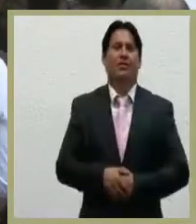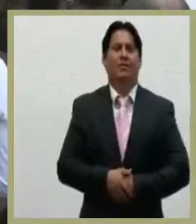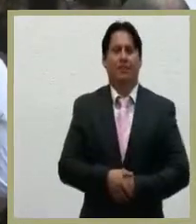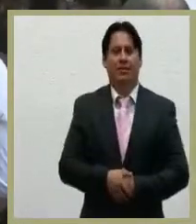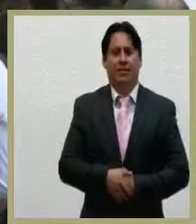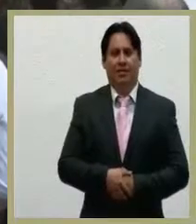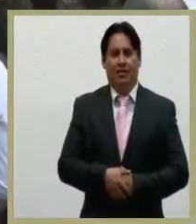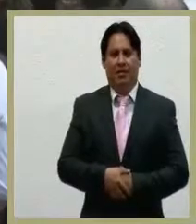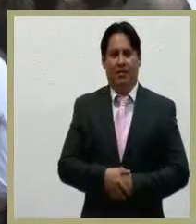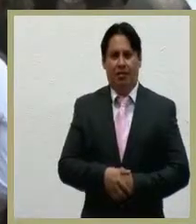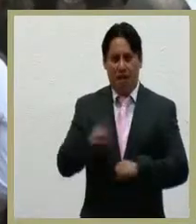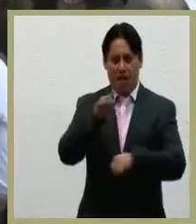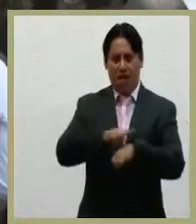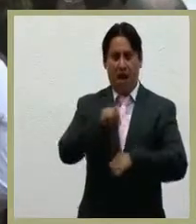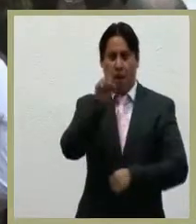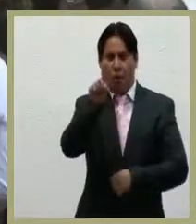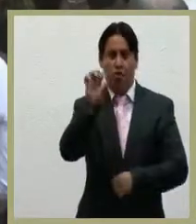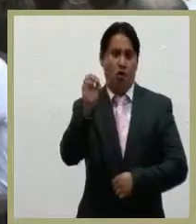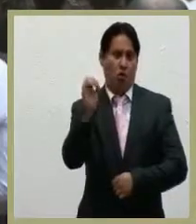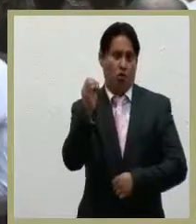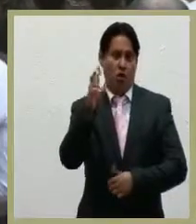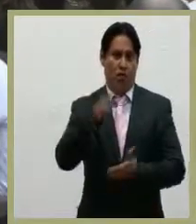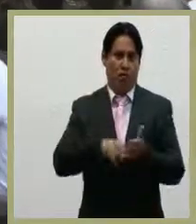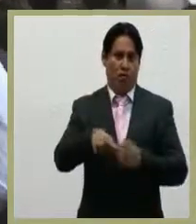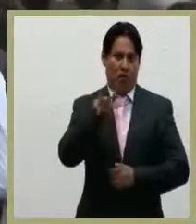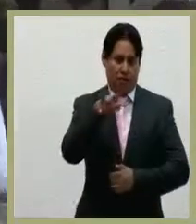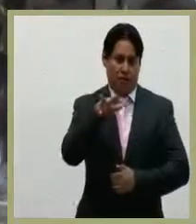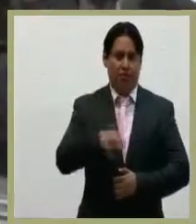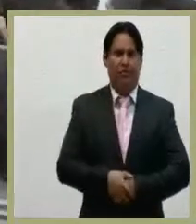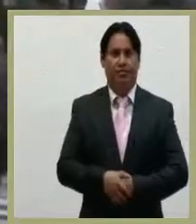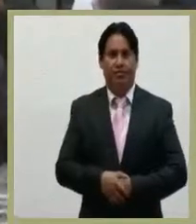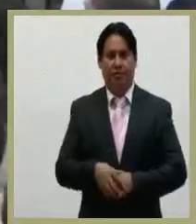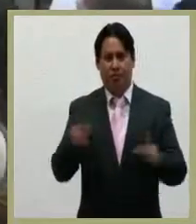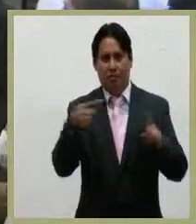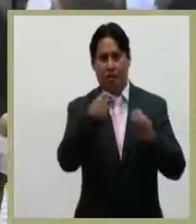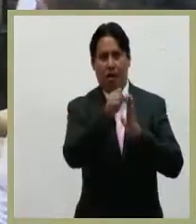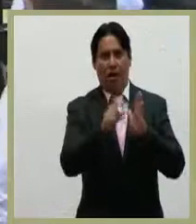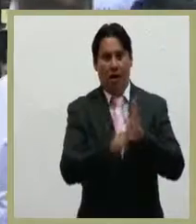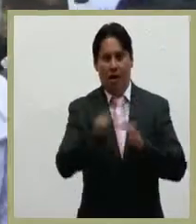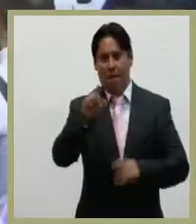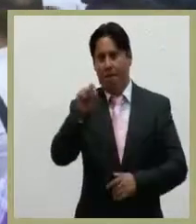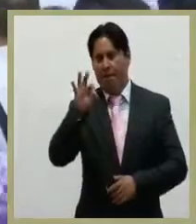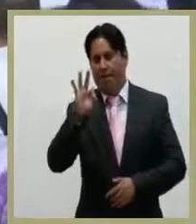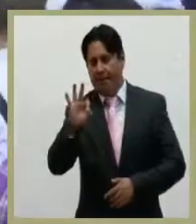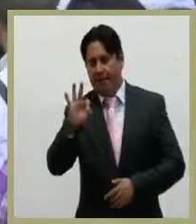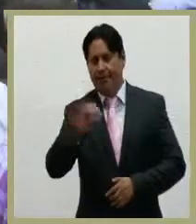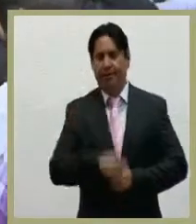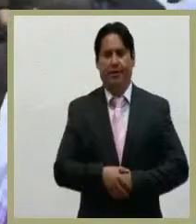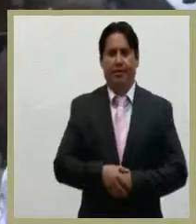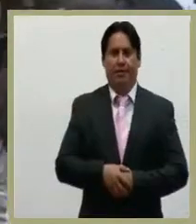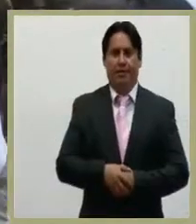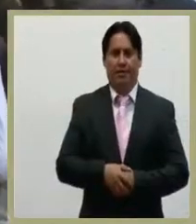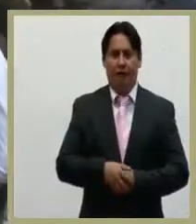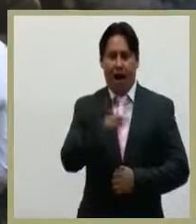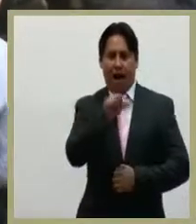12 horas con 21 minutos del día 1 de octubre del presente año, con fundamento en el artículo 23, inciso